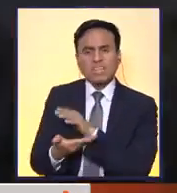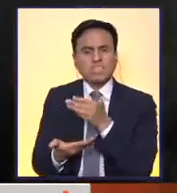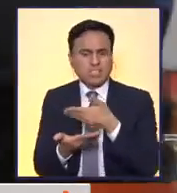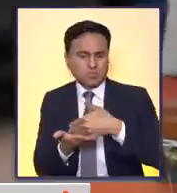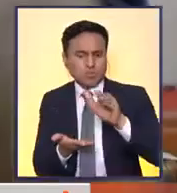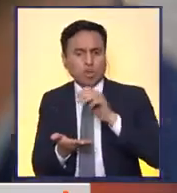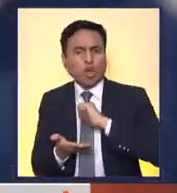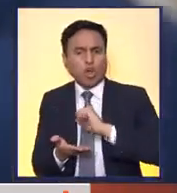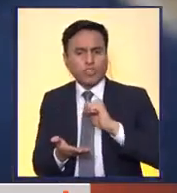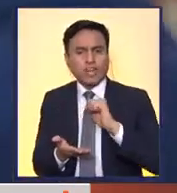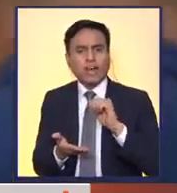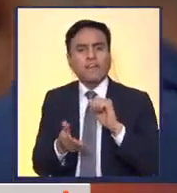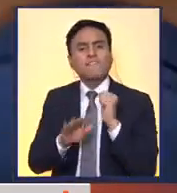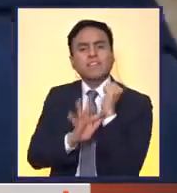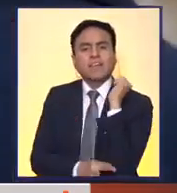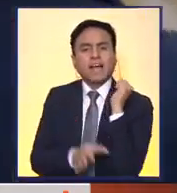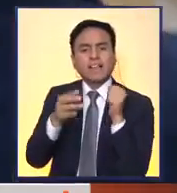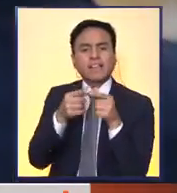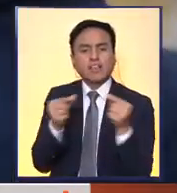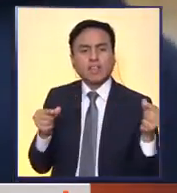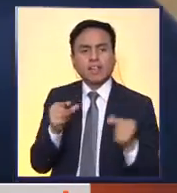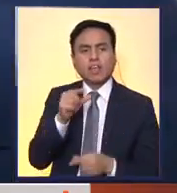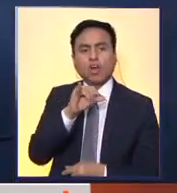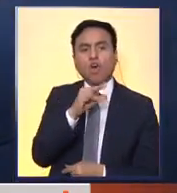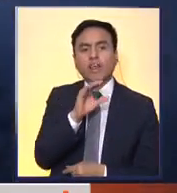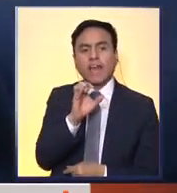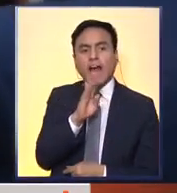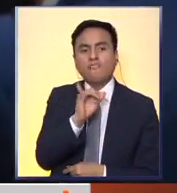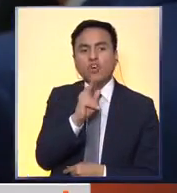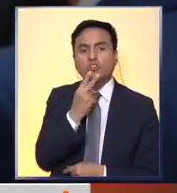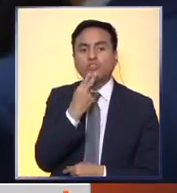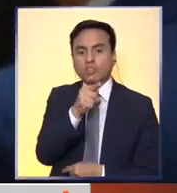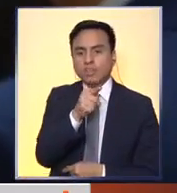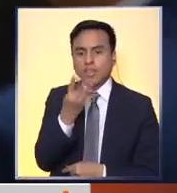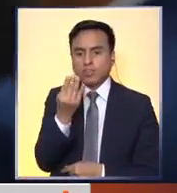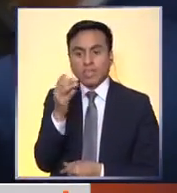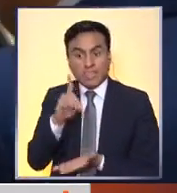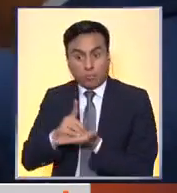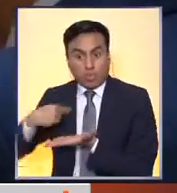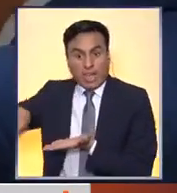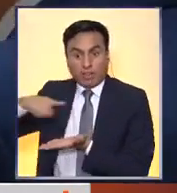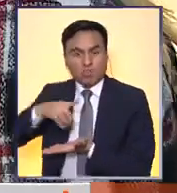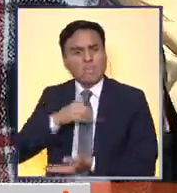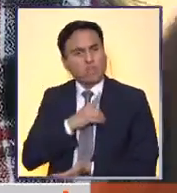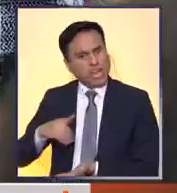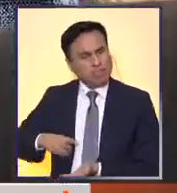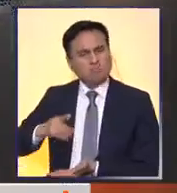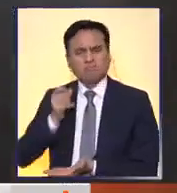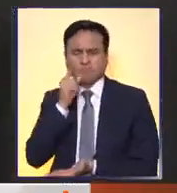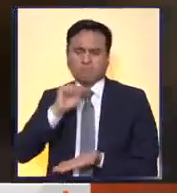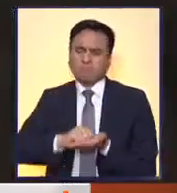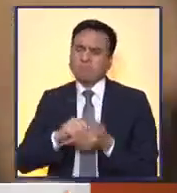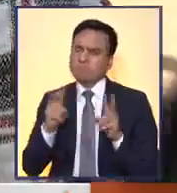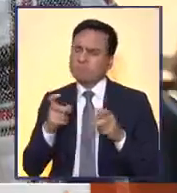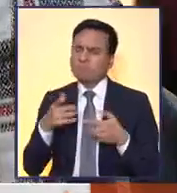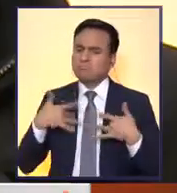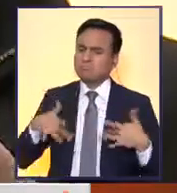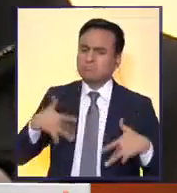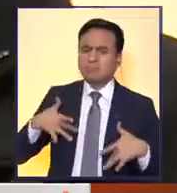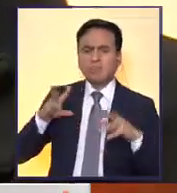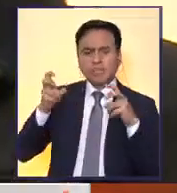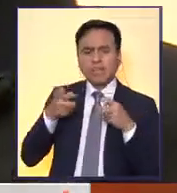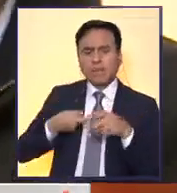en contra del fiscal nacional jorge abbott a quien 14 diputados lo acusan de negligencia manifiesta en los casos de